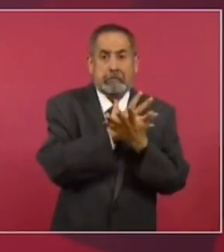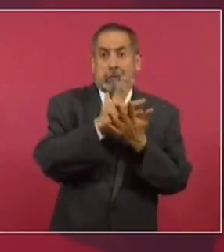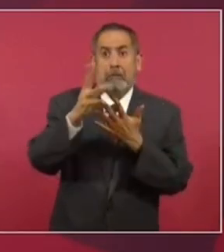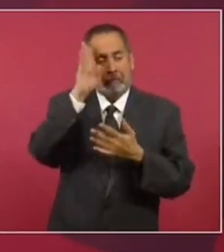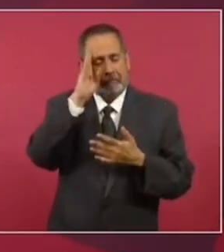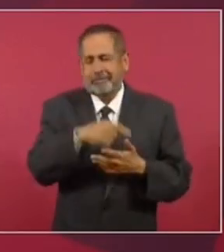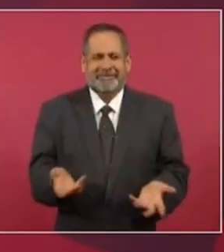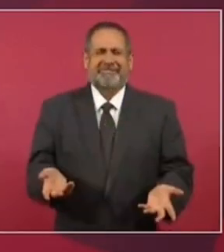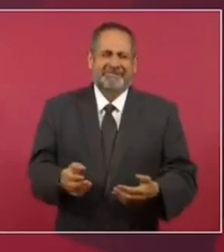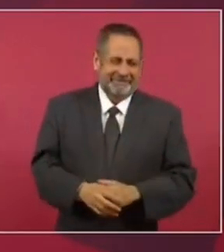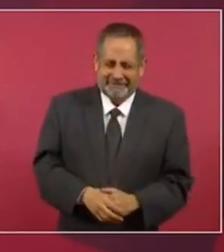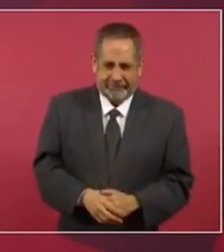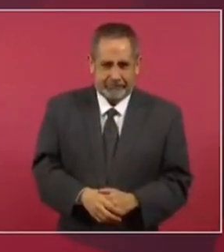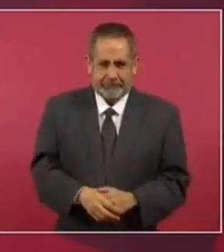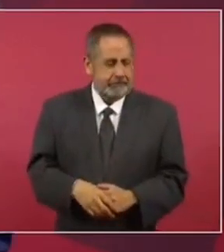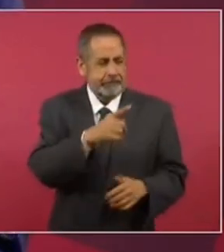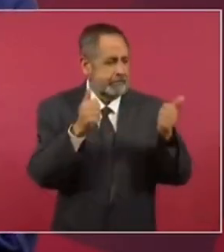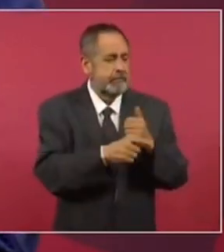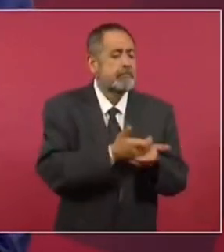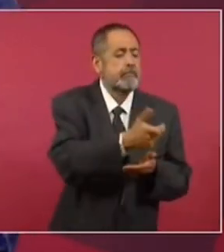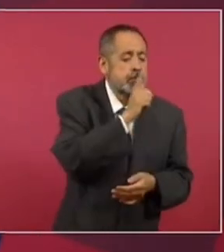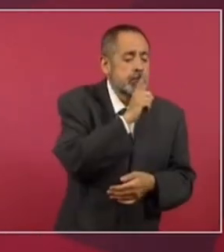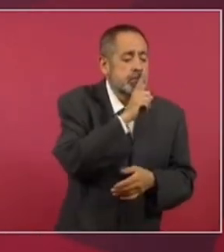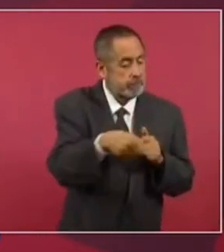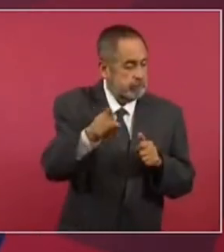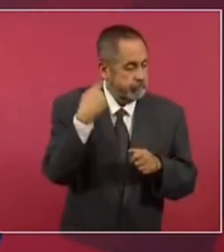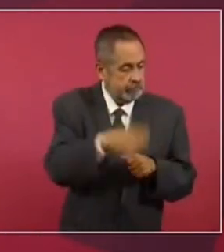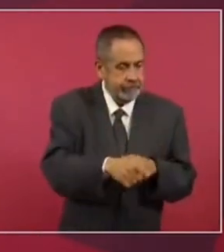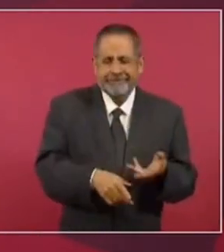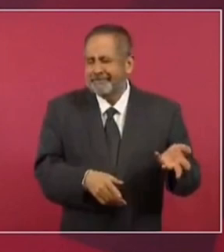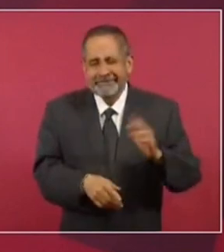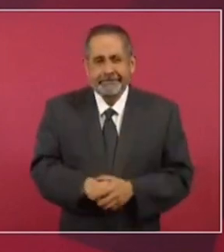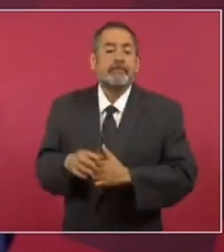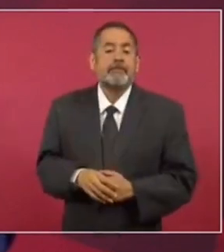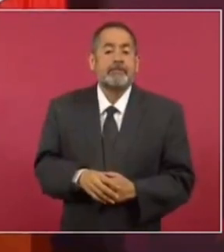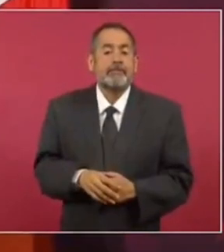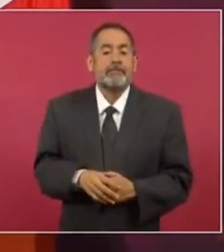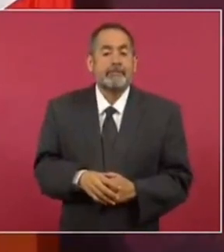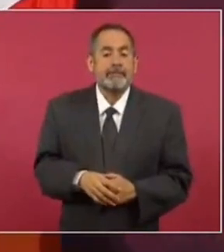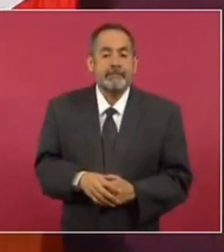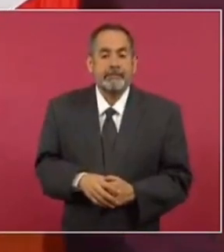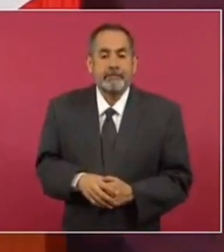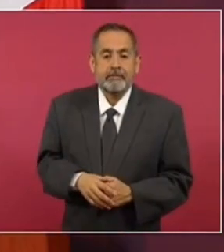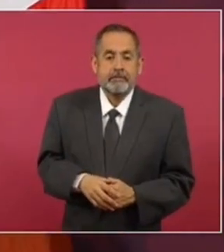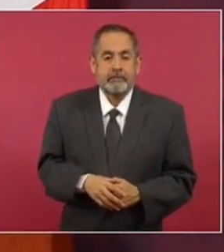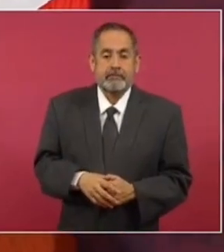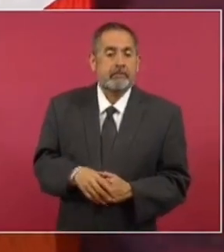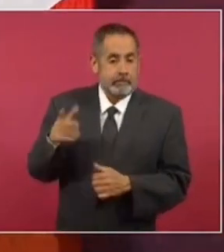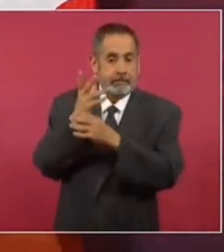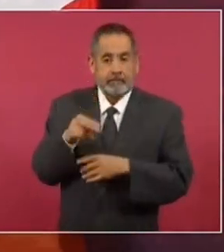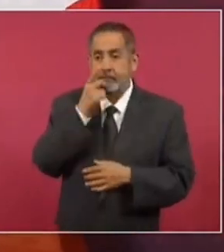sensacionalistas, vendidos o alquilados a la oligarquía. Porque dijo que no me había yo